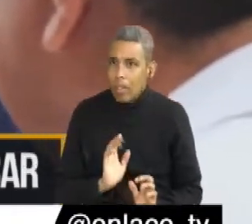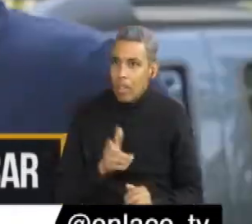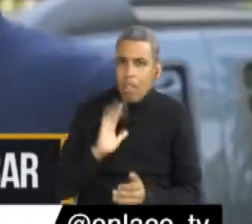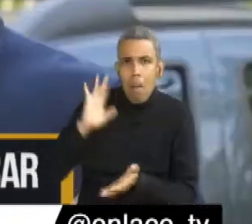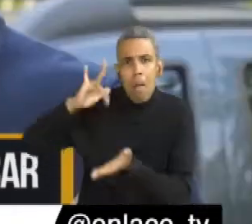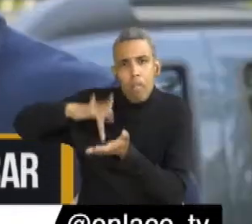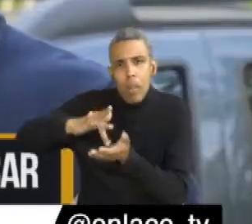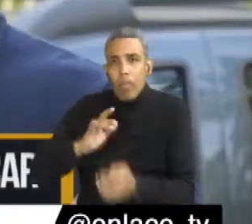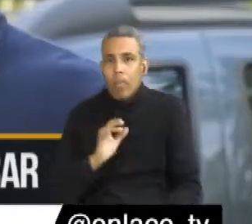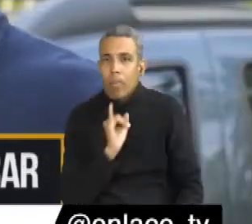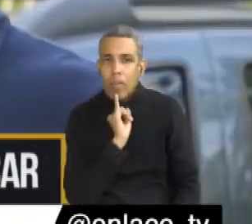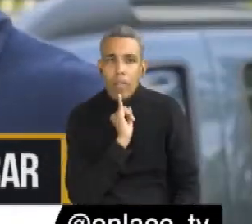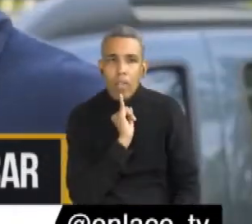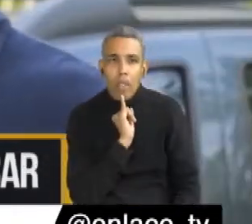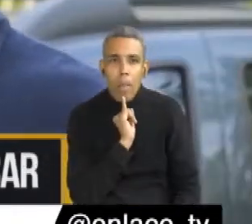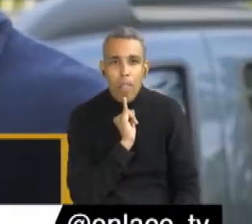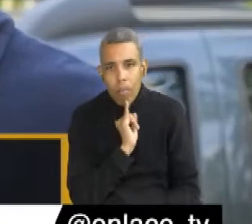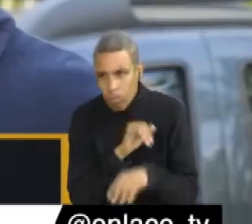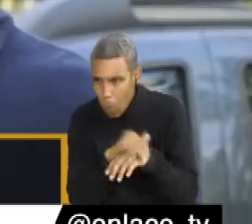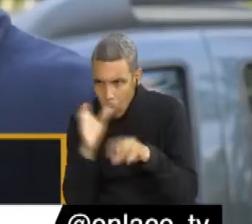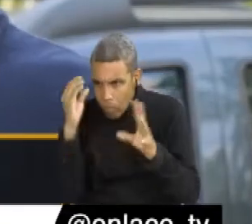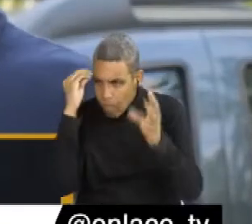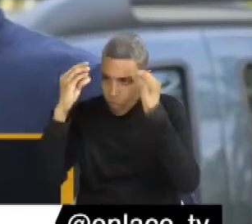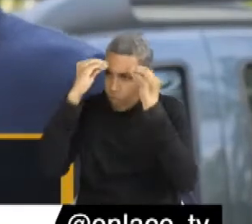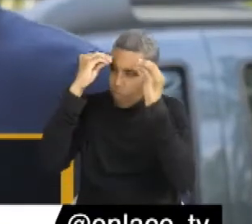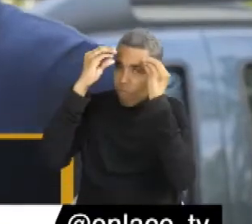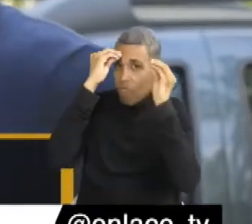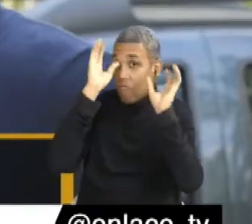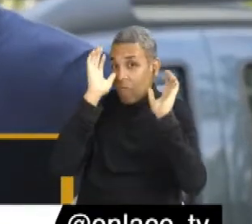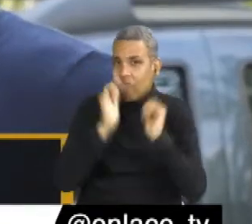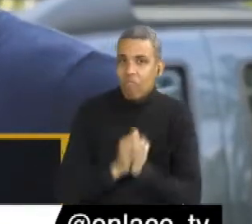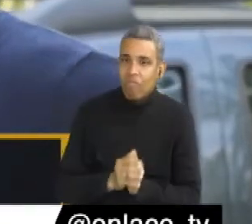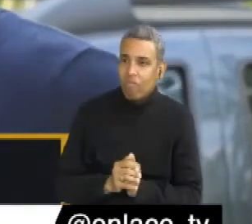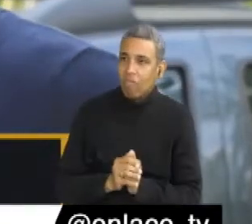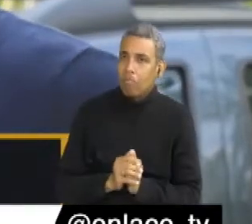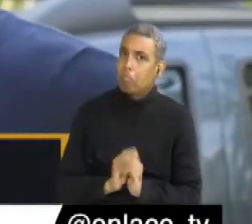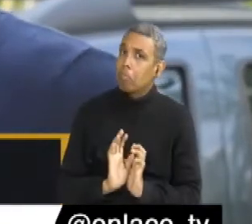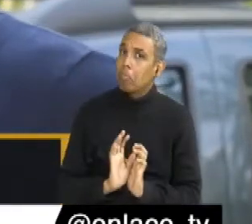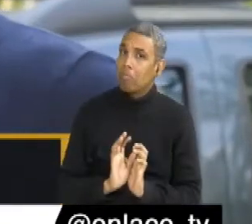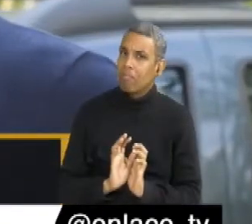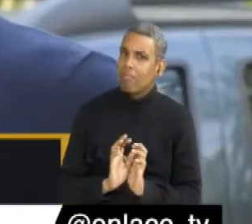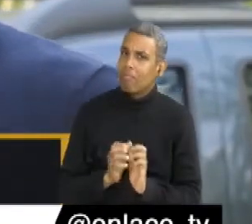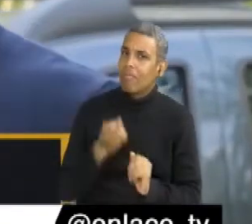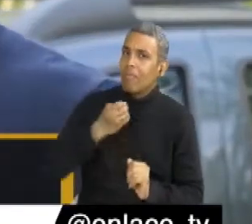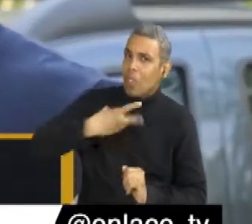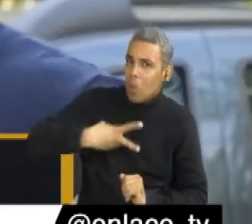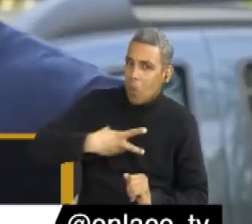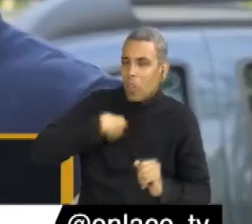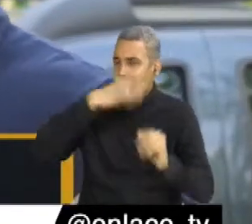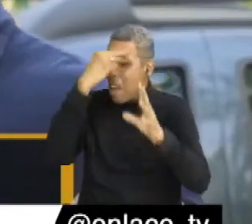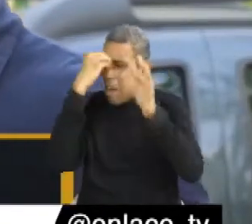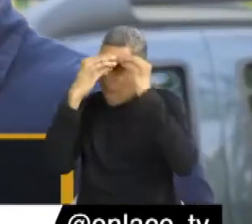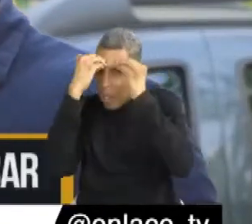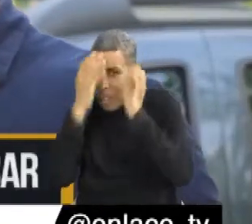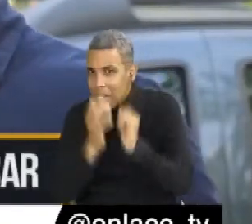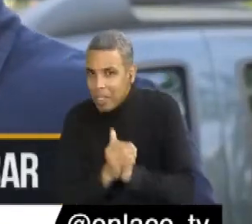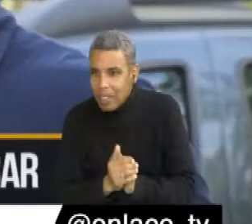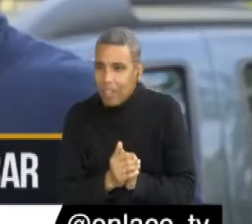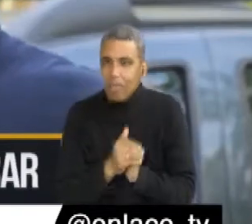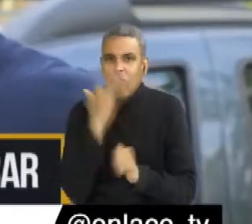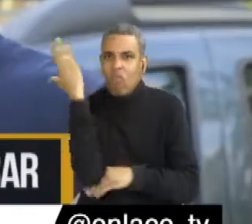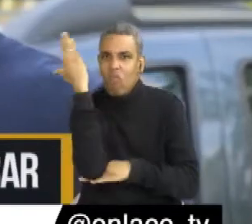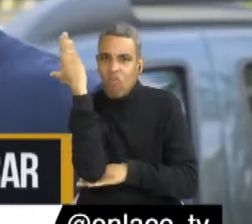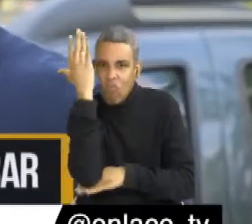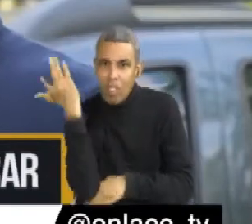Londres a estudiar inglés, como la mayoría de latinos que llegan a Londres a estudiar inglés. O sea, cuando yo llegué allá era a perfeccionar